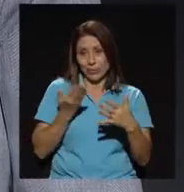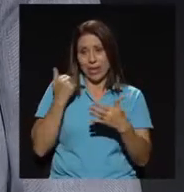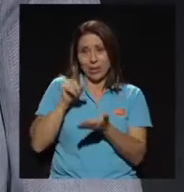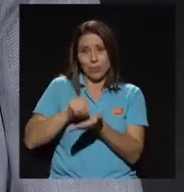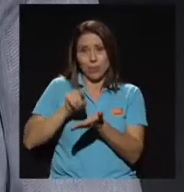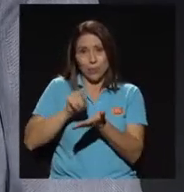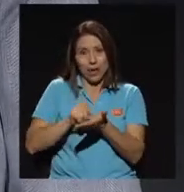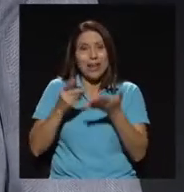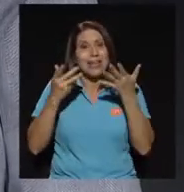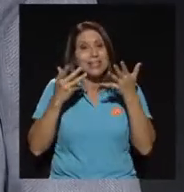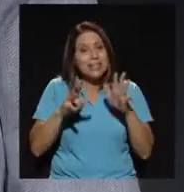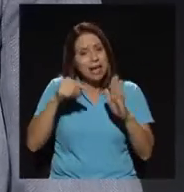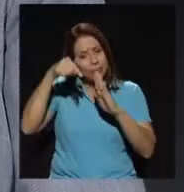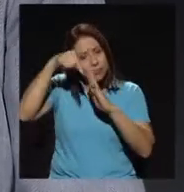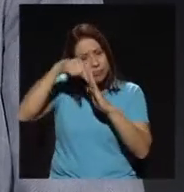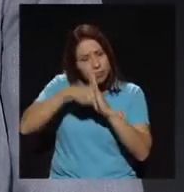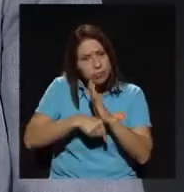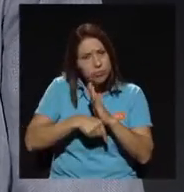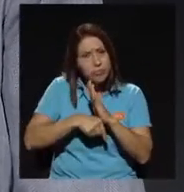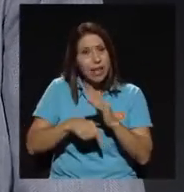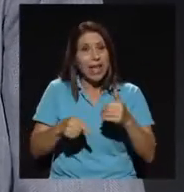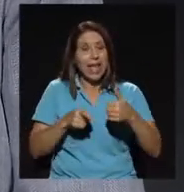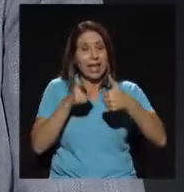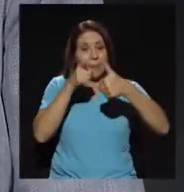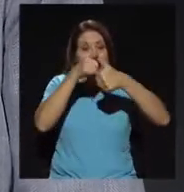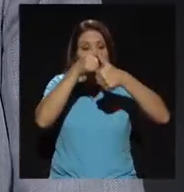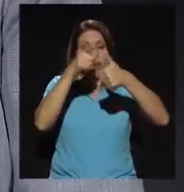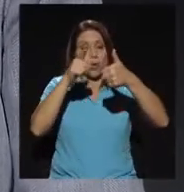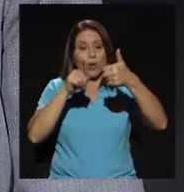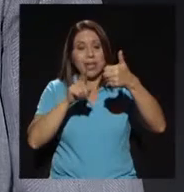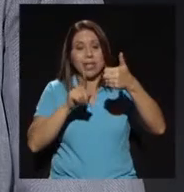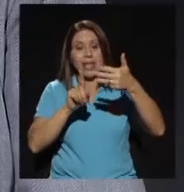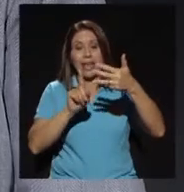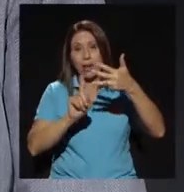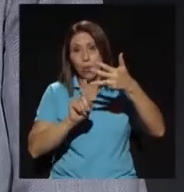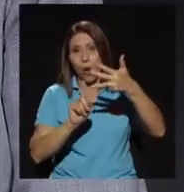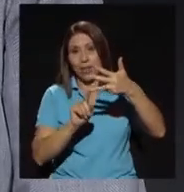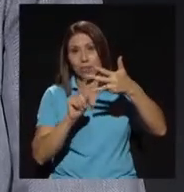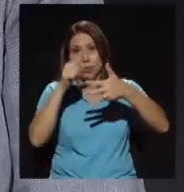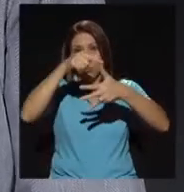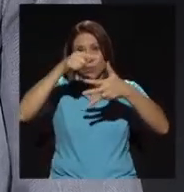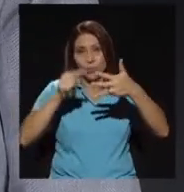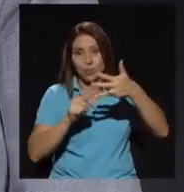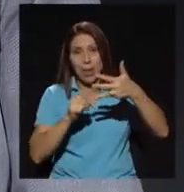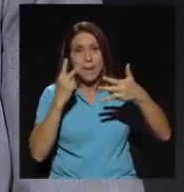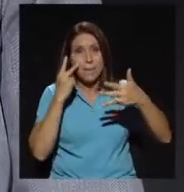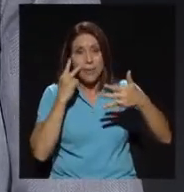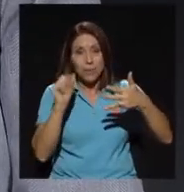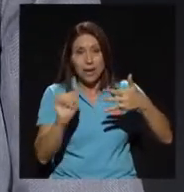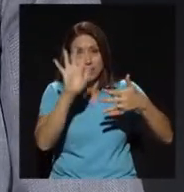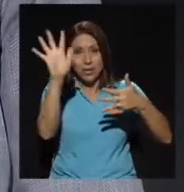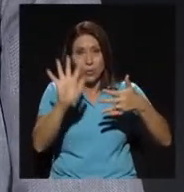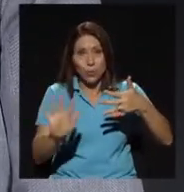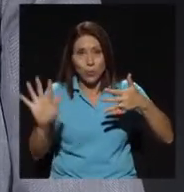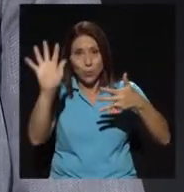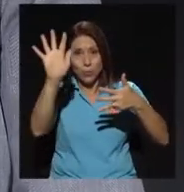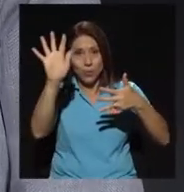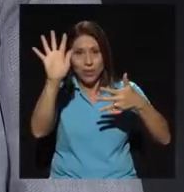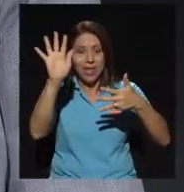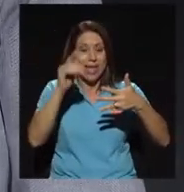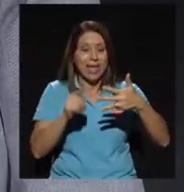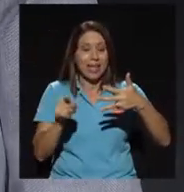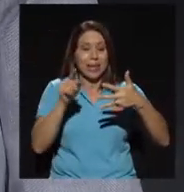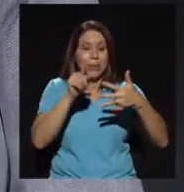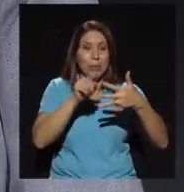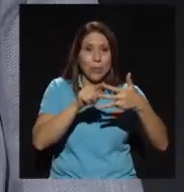profundidad. En el primero, en el 4 informe, miramos la región Atlántica. Uh-huh. En el informe anterior, el 5, la región Brunca.